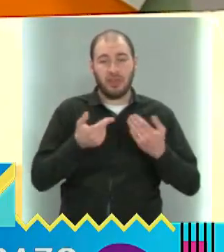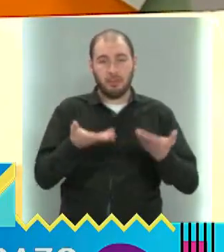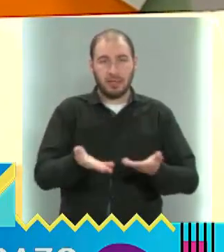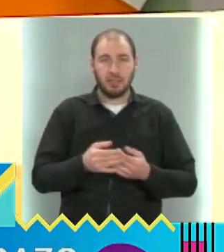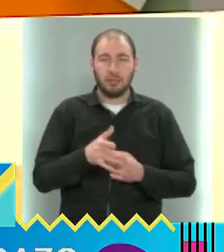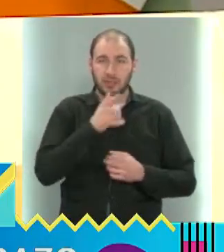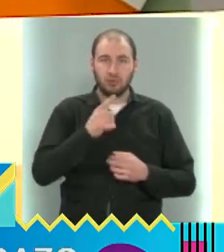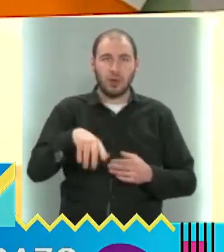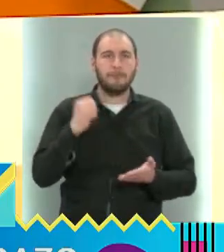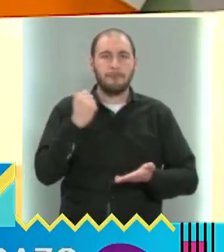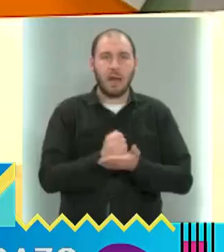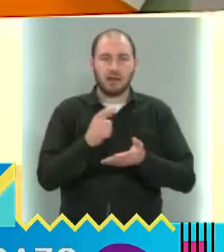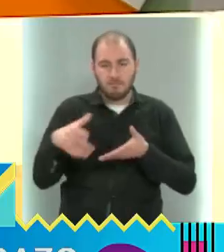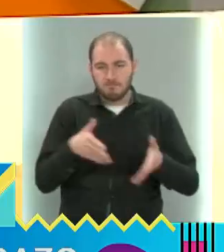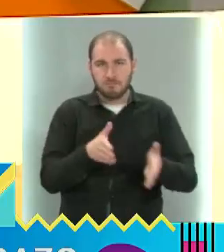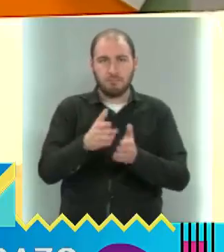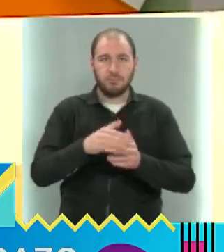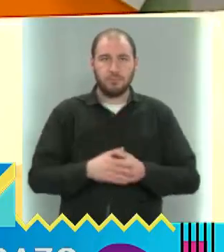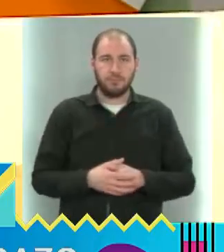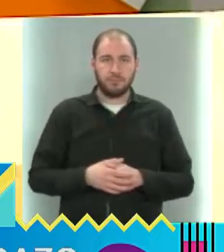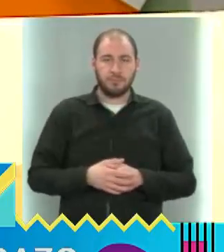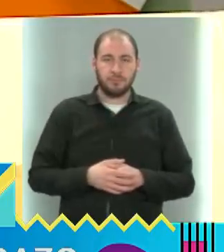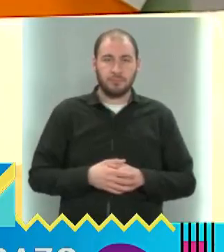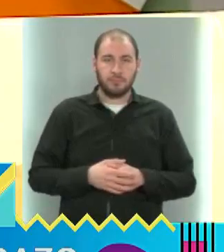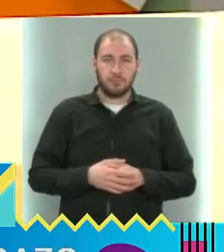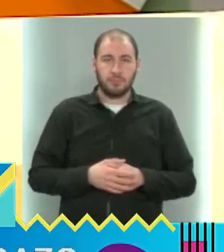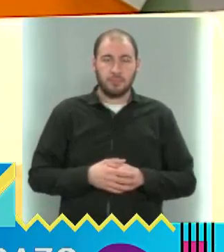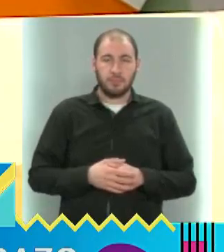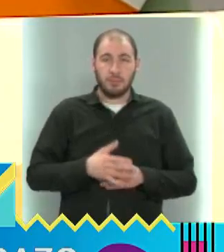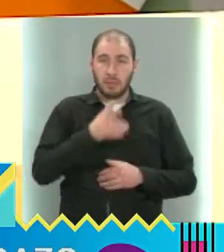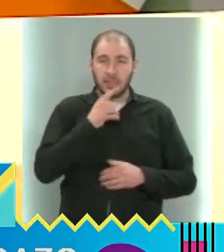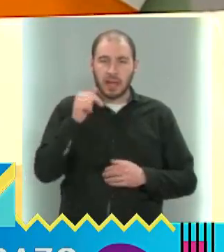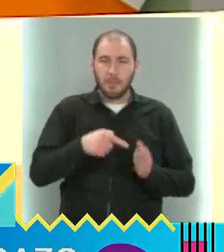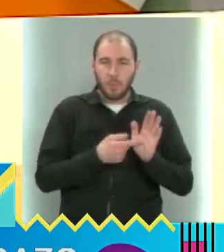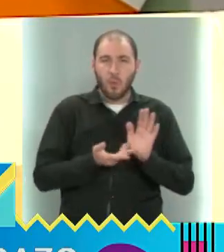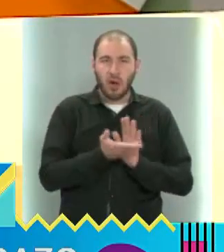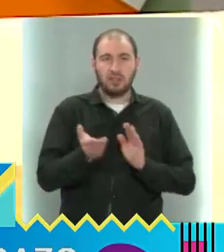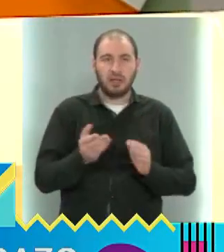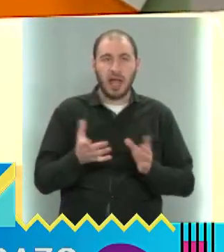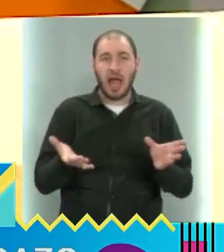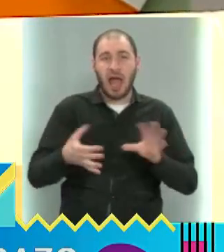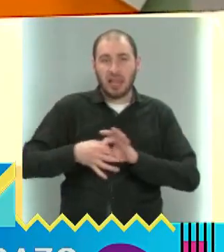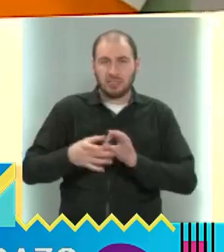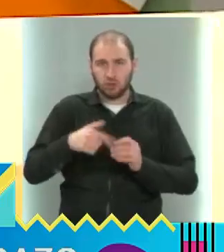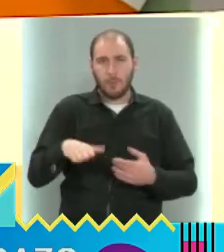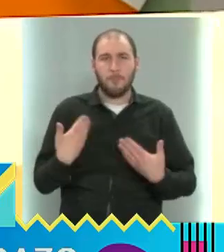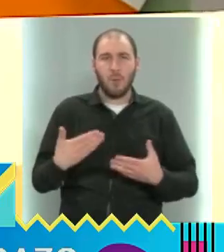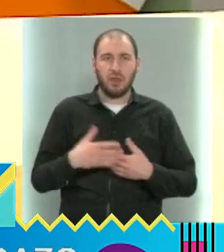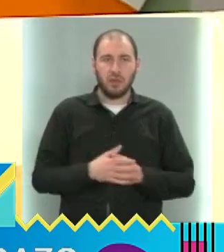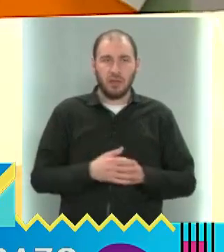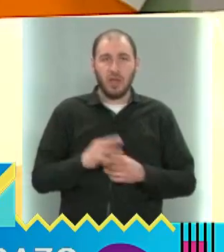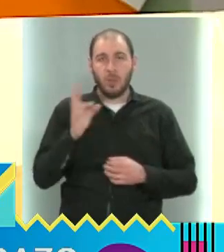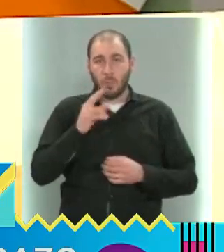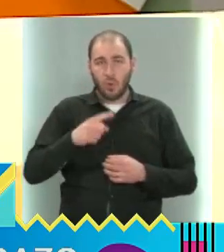parece que estamos marcando un camino y me parece que ha mostrado las alianzas que podemos hacer entre